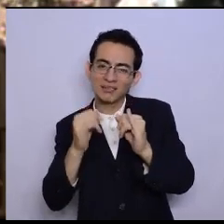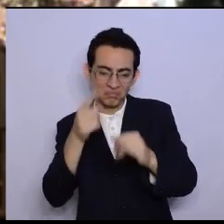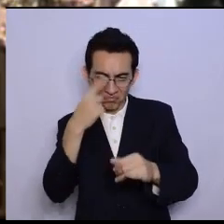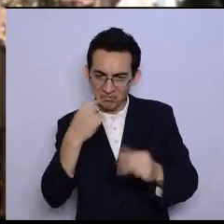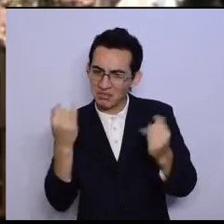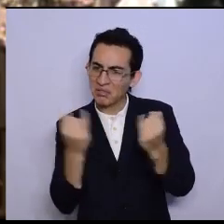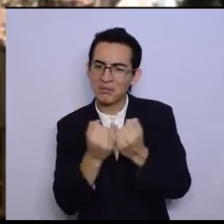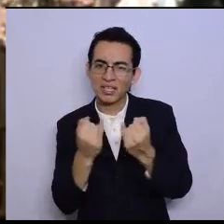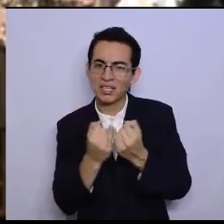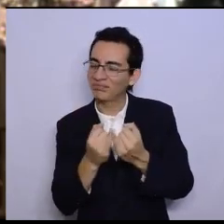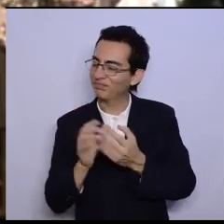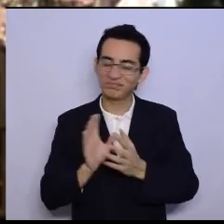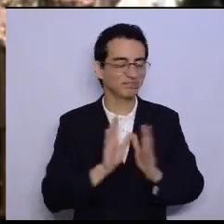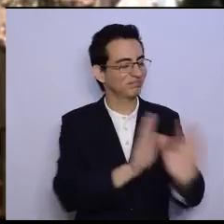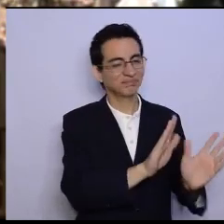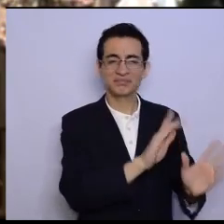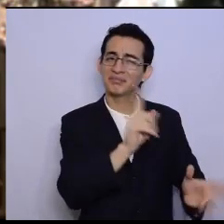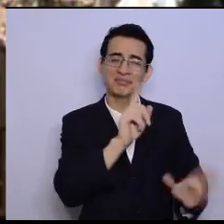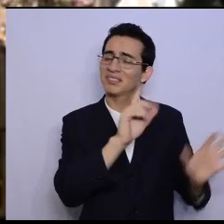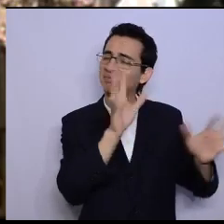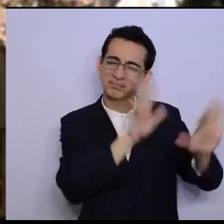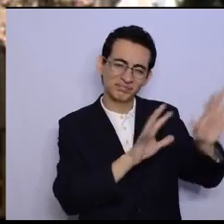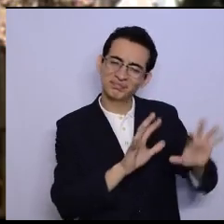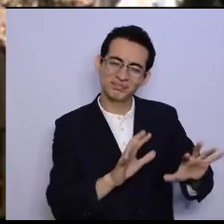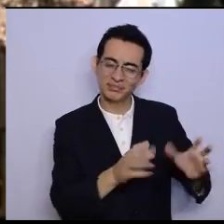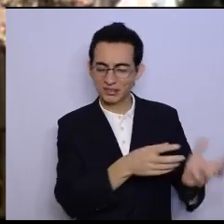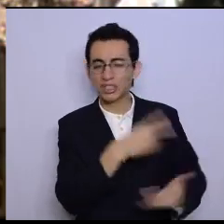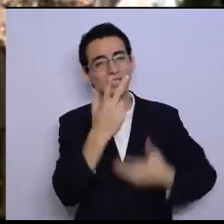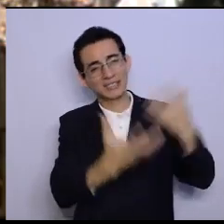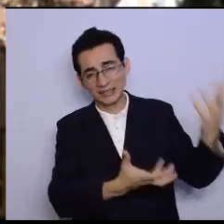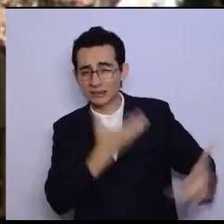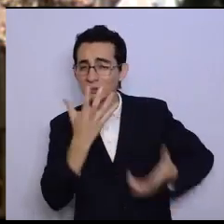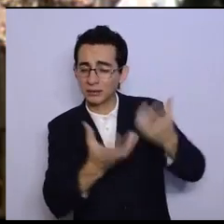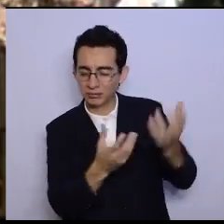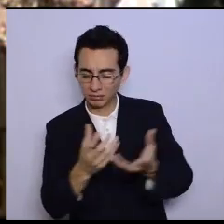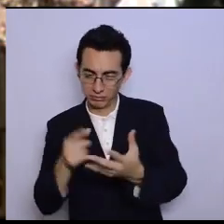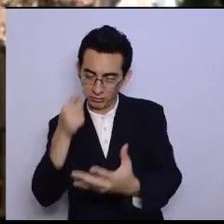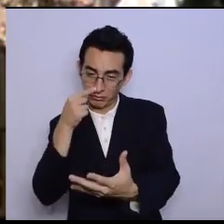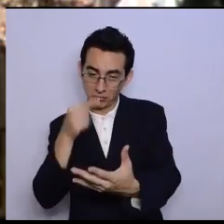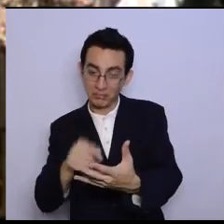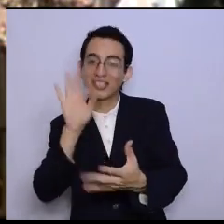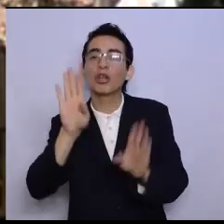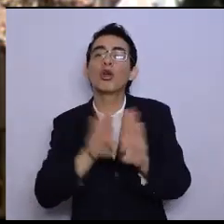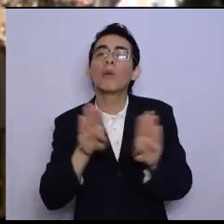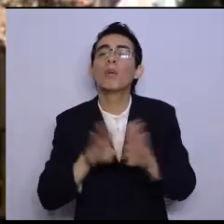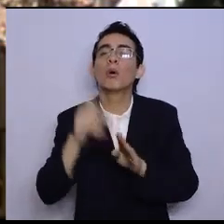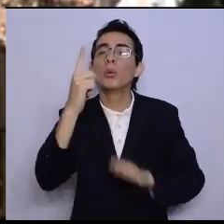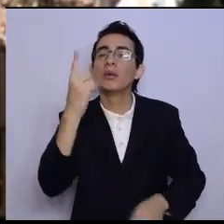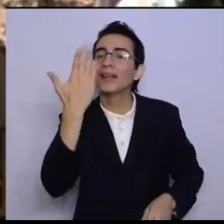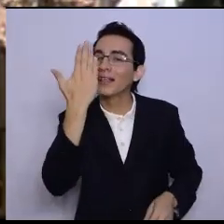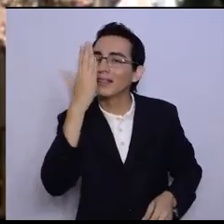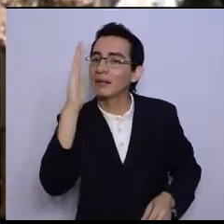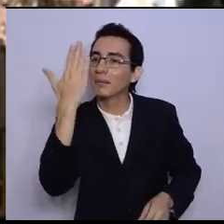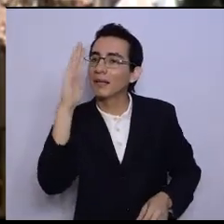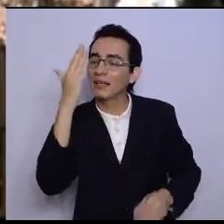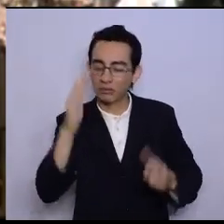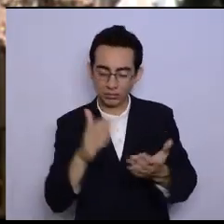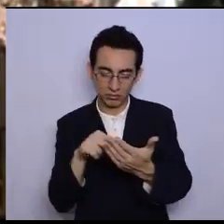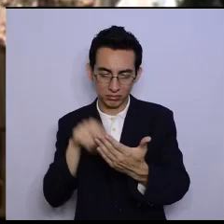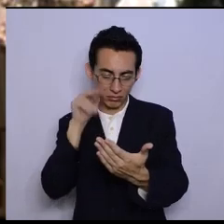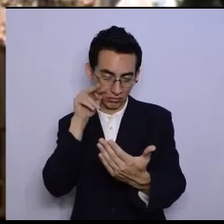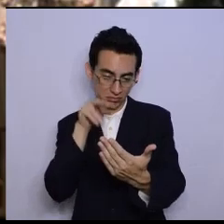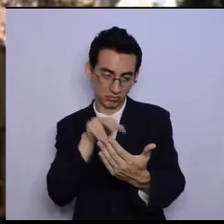Y luego lo saca y trata de verse, o sea, que nosotros reflejemos la imagen de Jesús. Y dice, no, este está